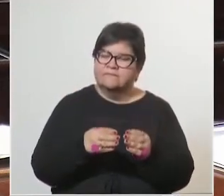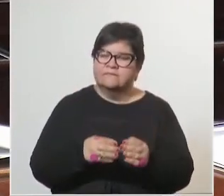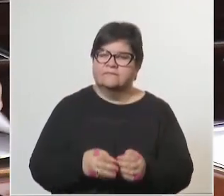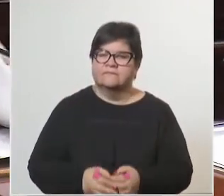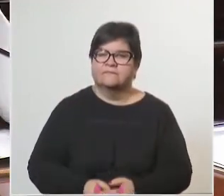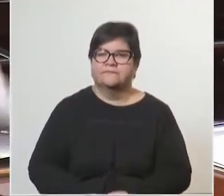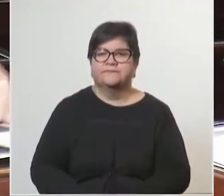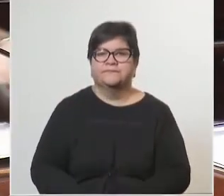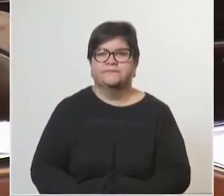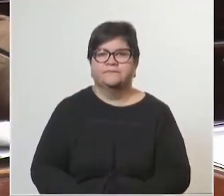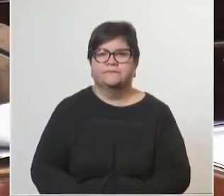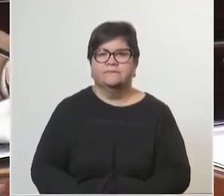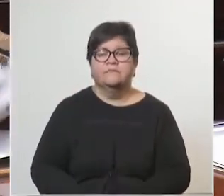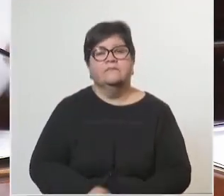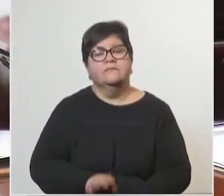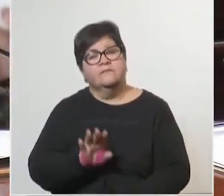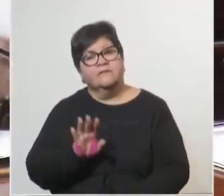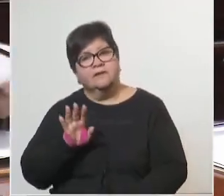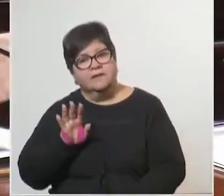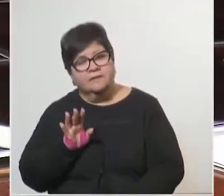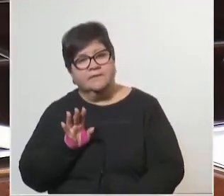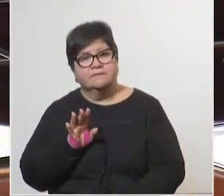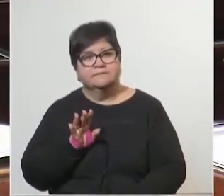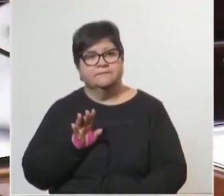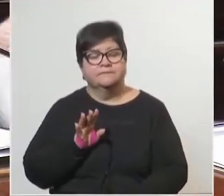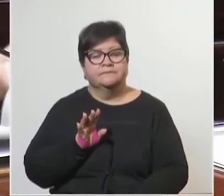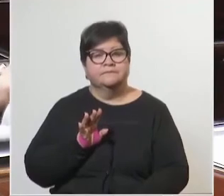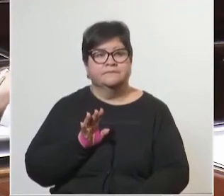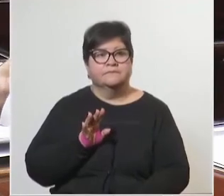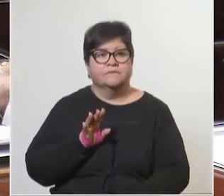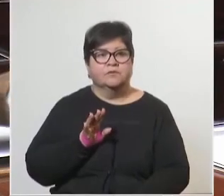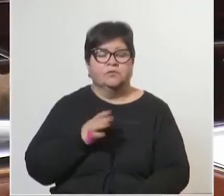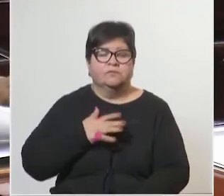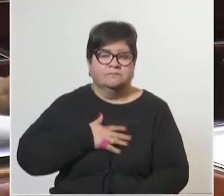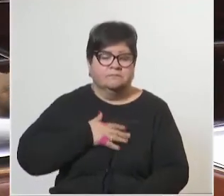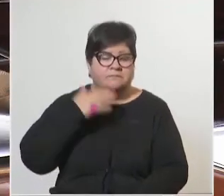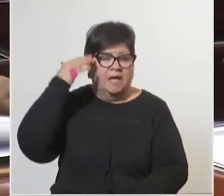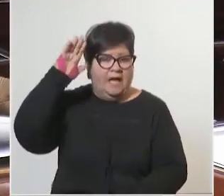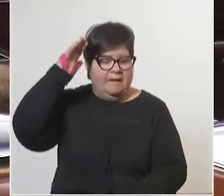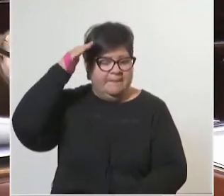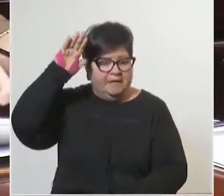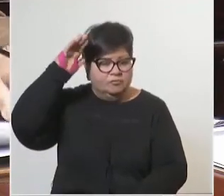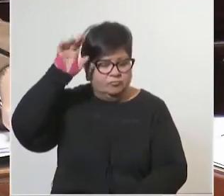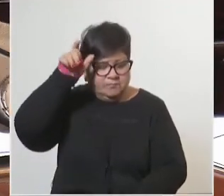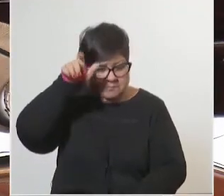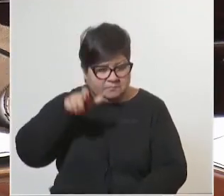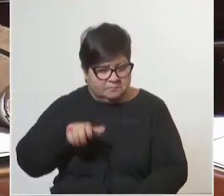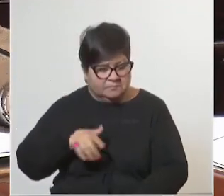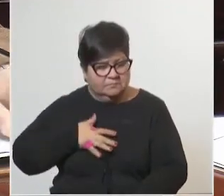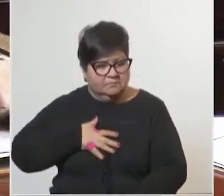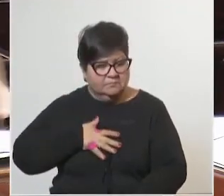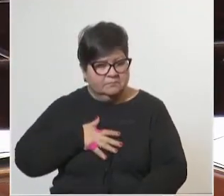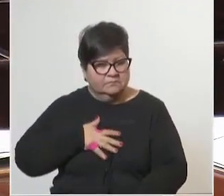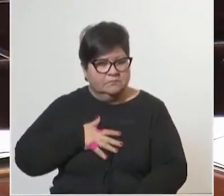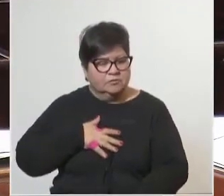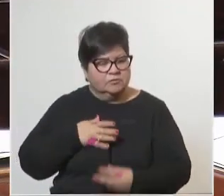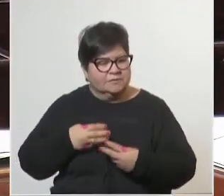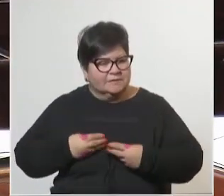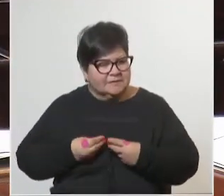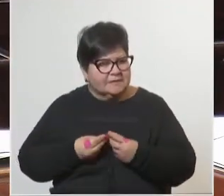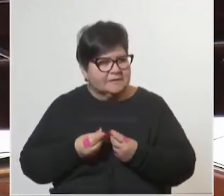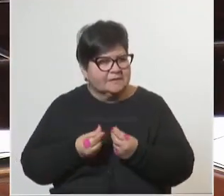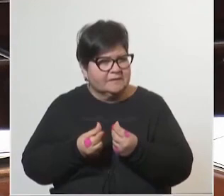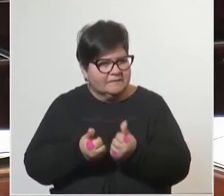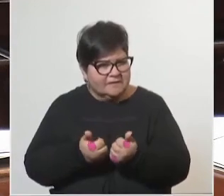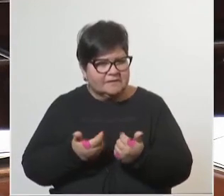Y capaz que como uno ya es una persona mayor, se encuentra más sensibilizado con